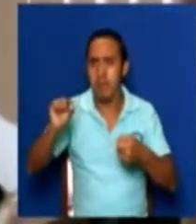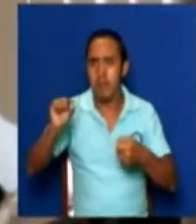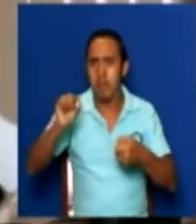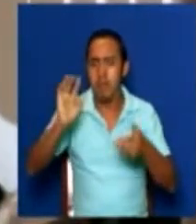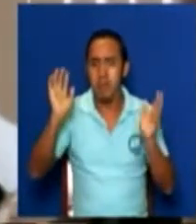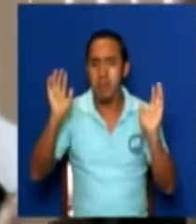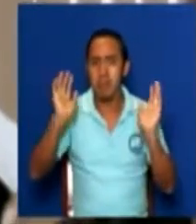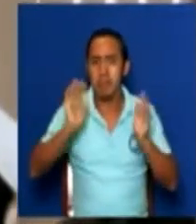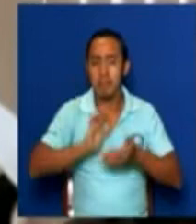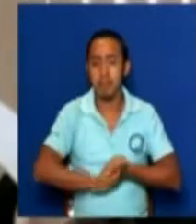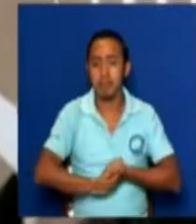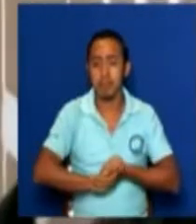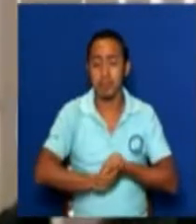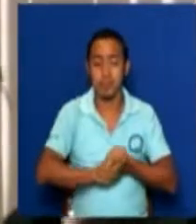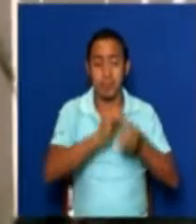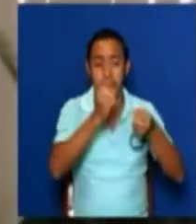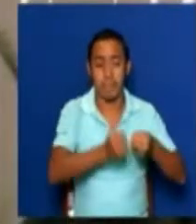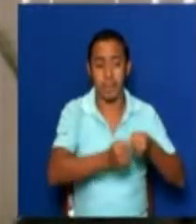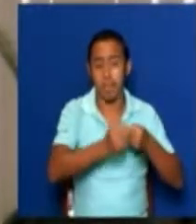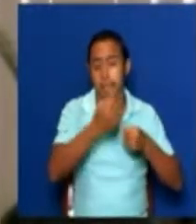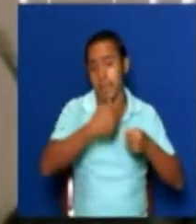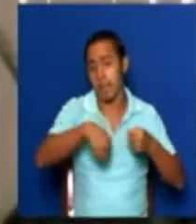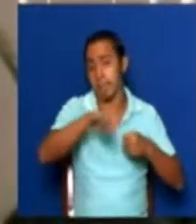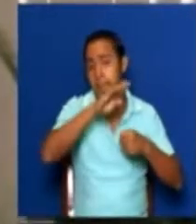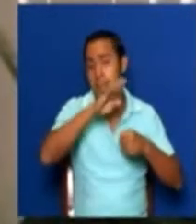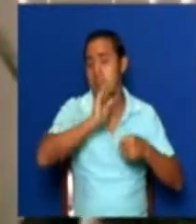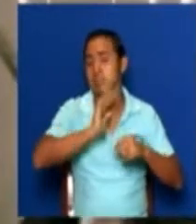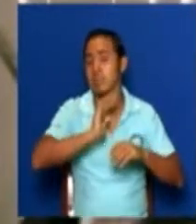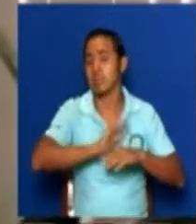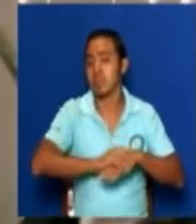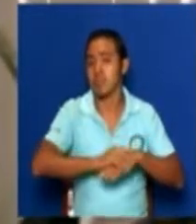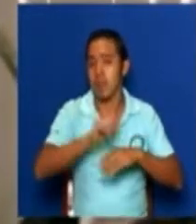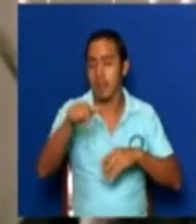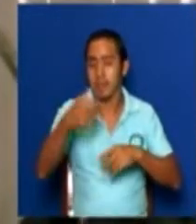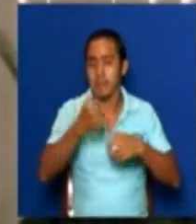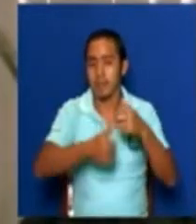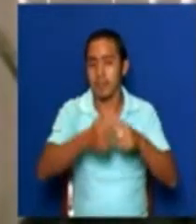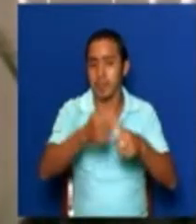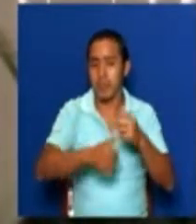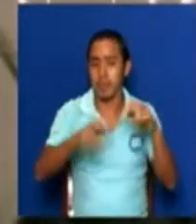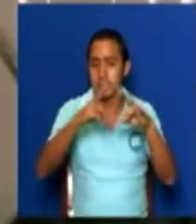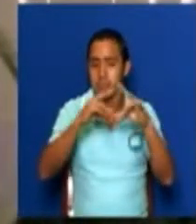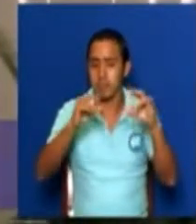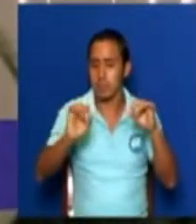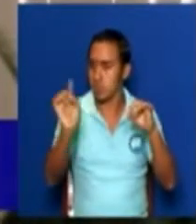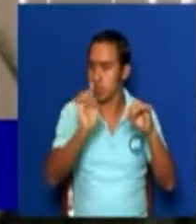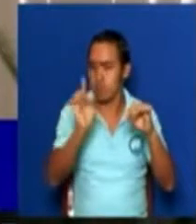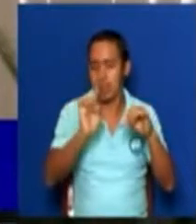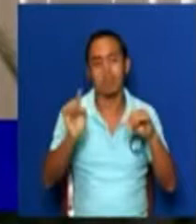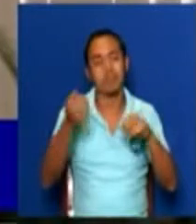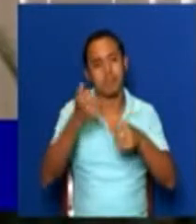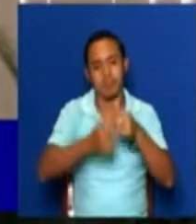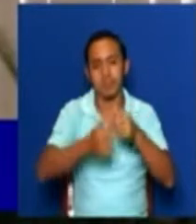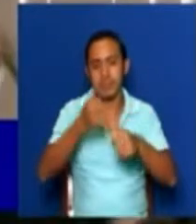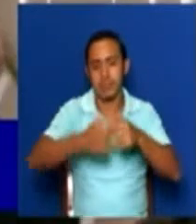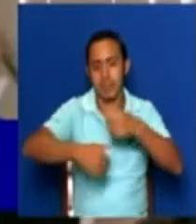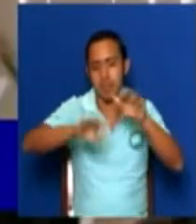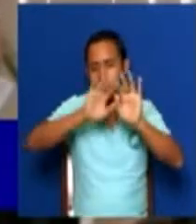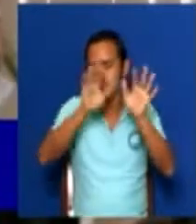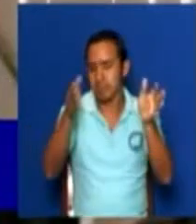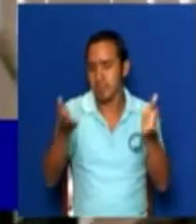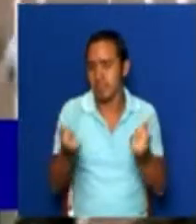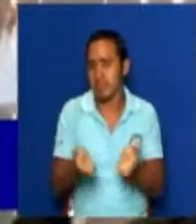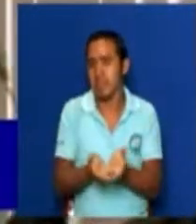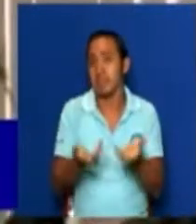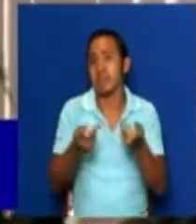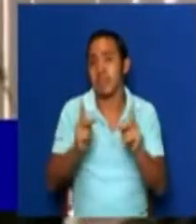hombre. En términos generales, como Berta Rosa señalaba, no es un problema de Nicaragua, es un problema del mundo entero, pero